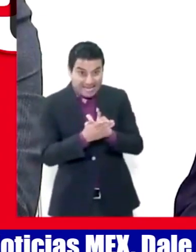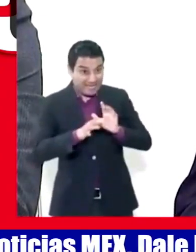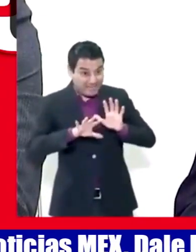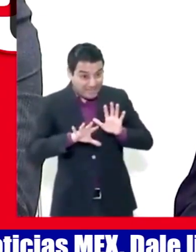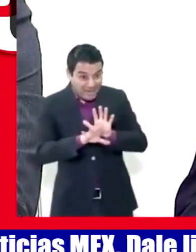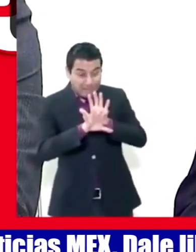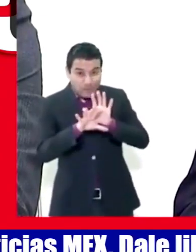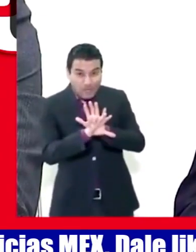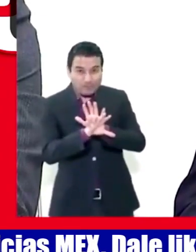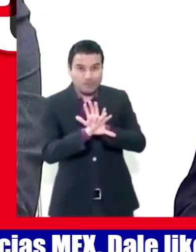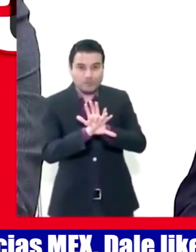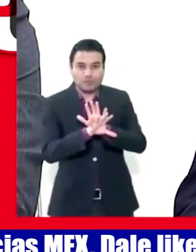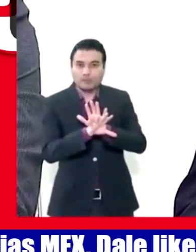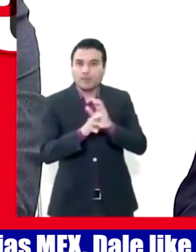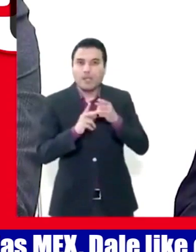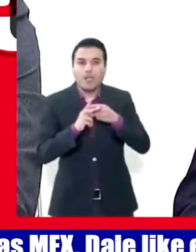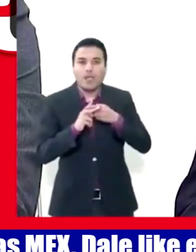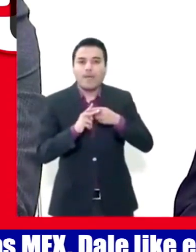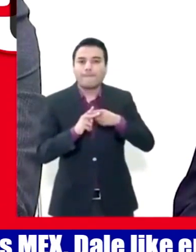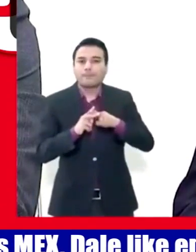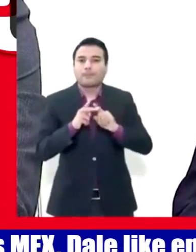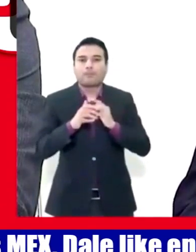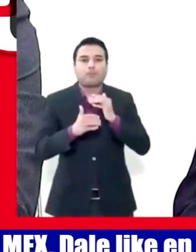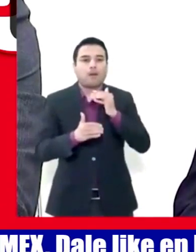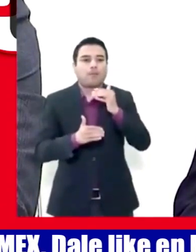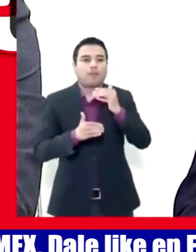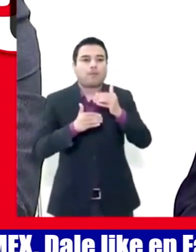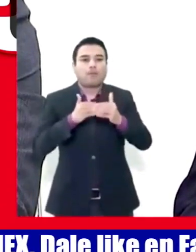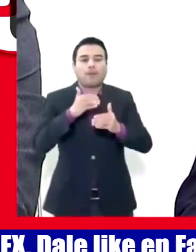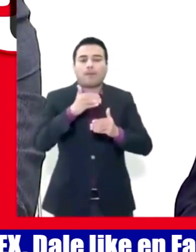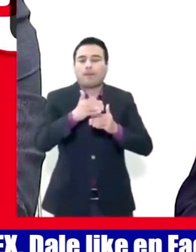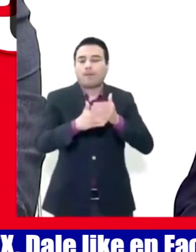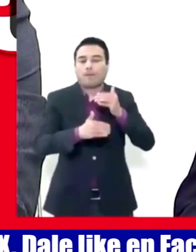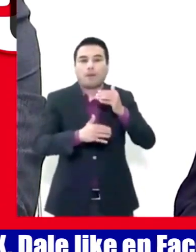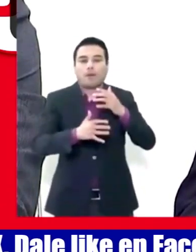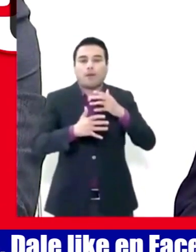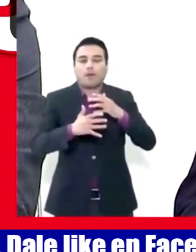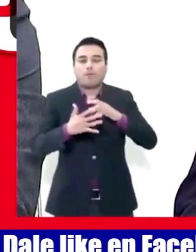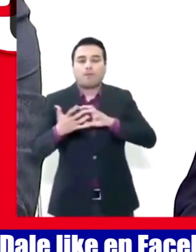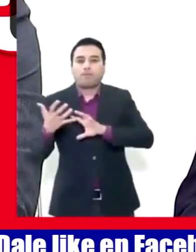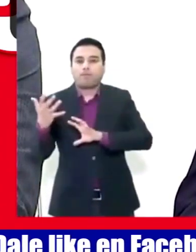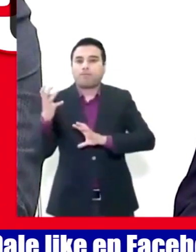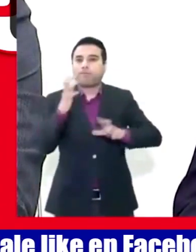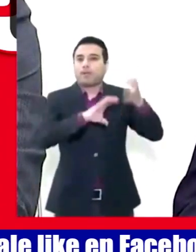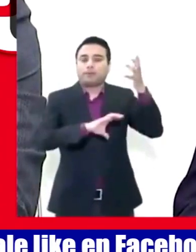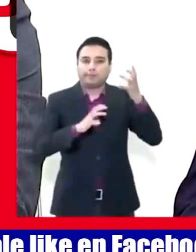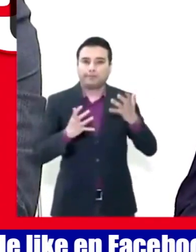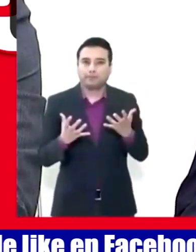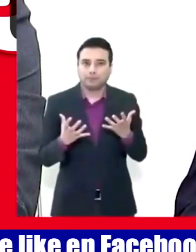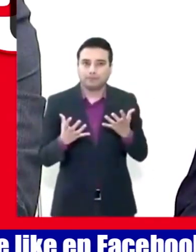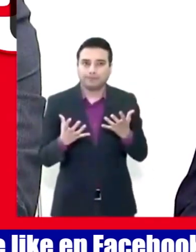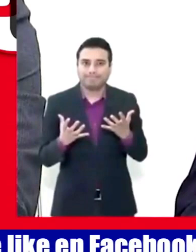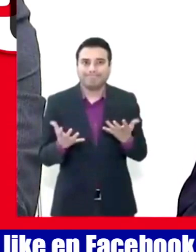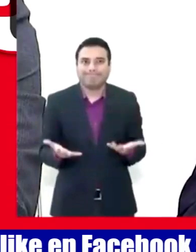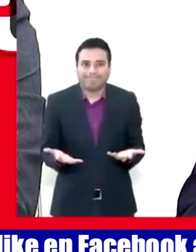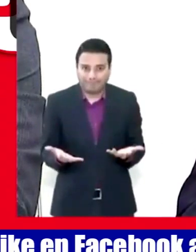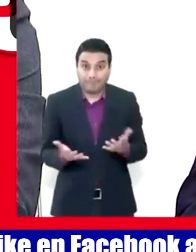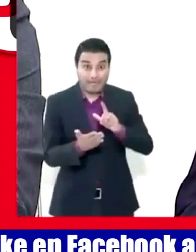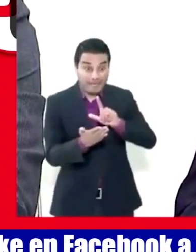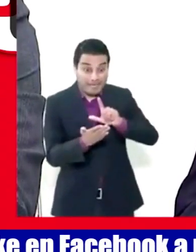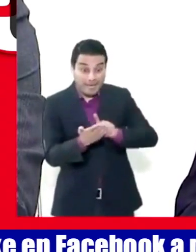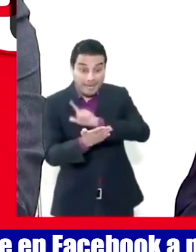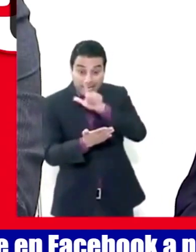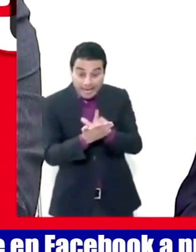división de la atis de latizamiento a la polarización y no del consenso que una reforma